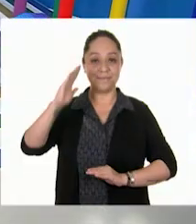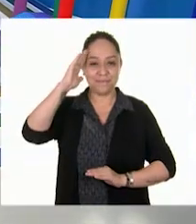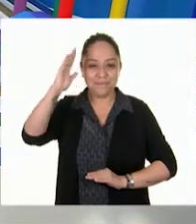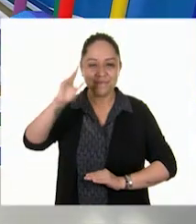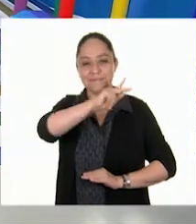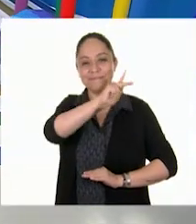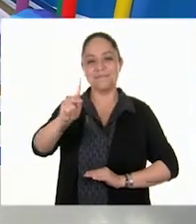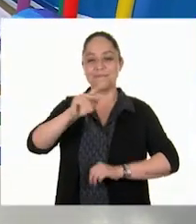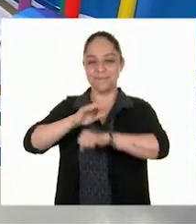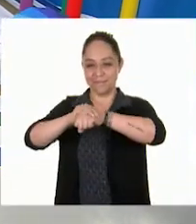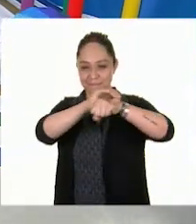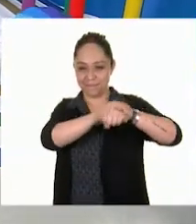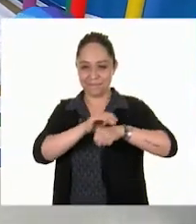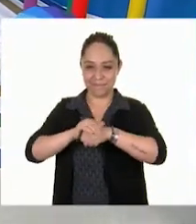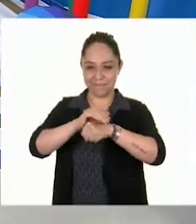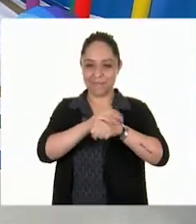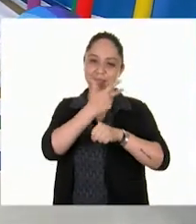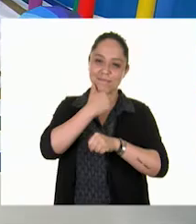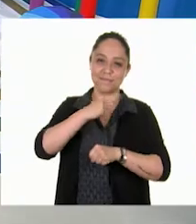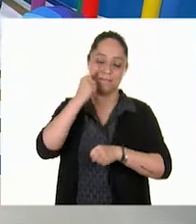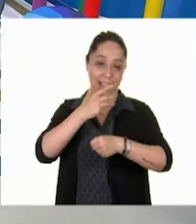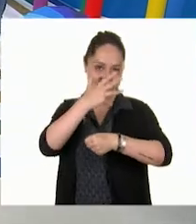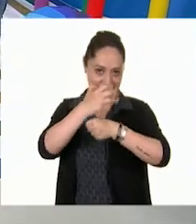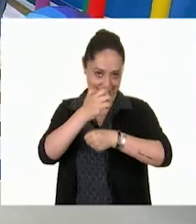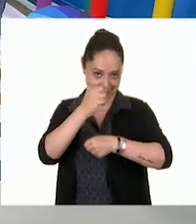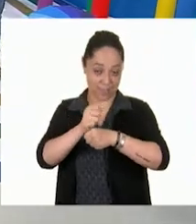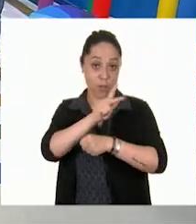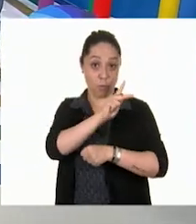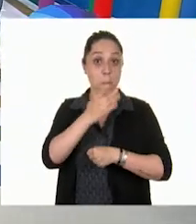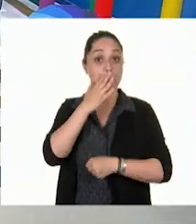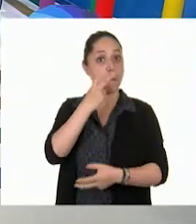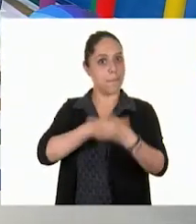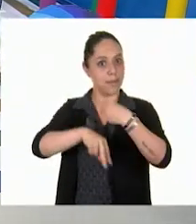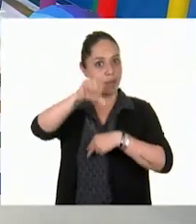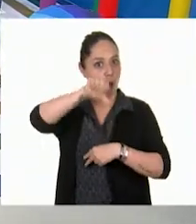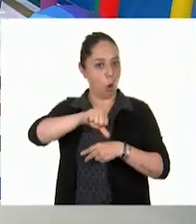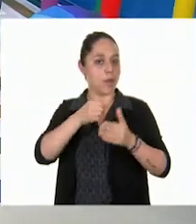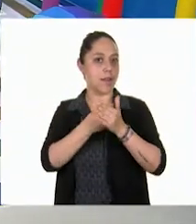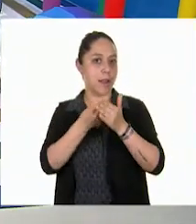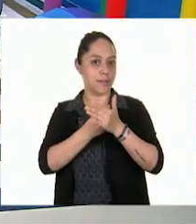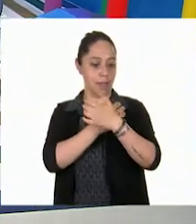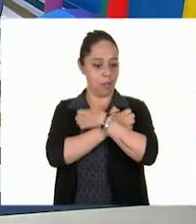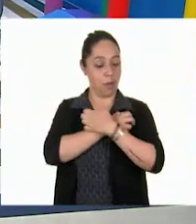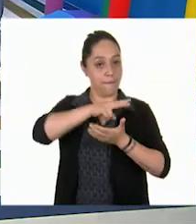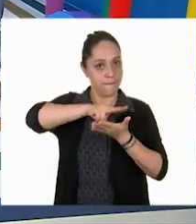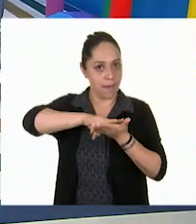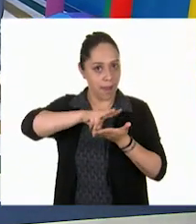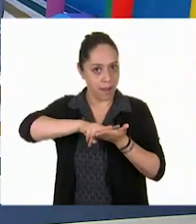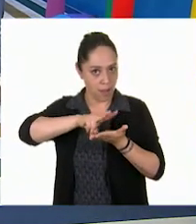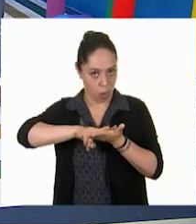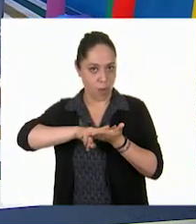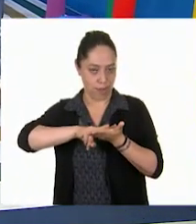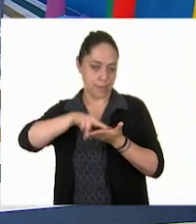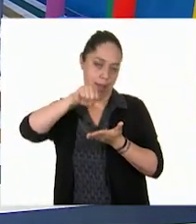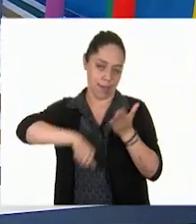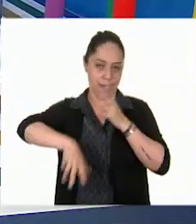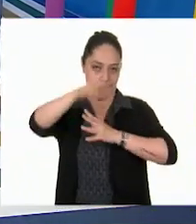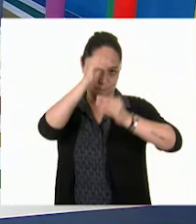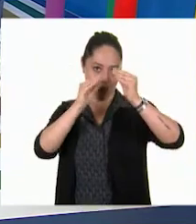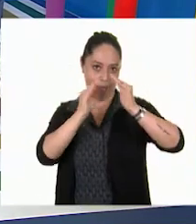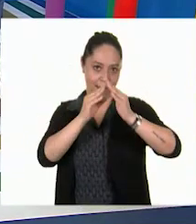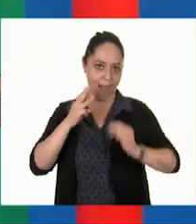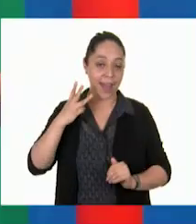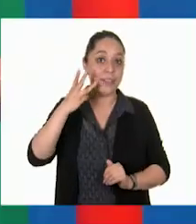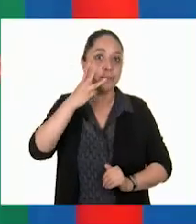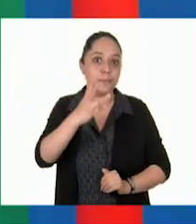Hola, amigas y amigos de quinto año de primaria. Les damos la bienvenida a su clase de formación cívica y ética en el programa de Aprende en Casa 3.